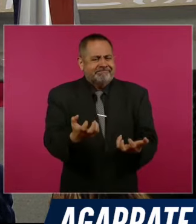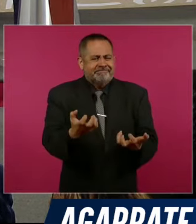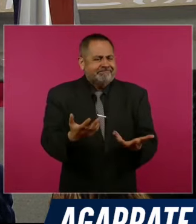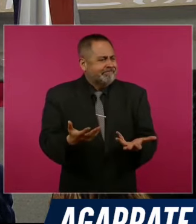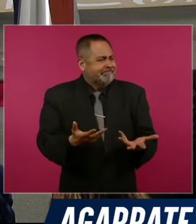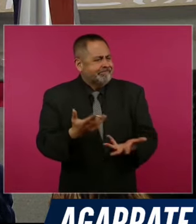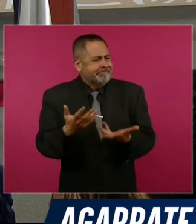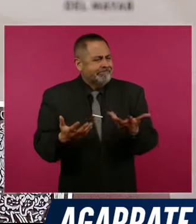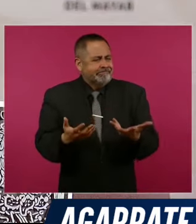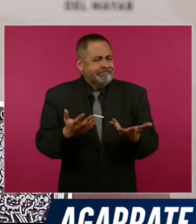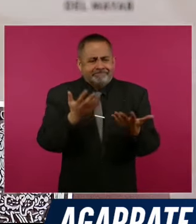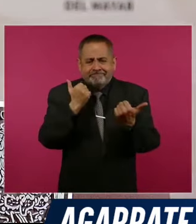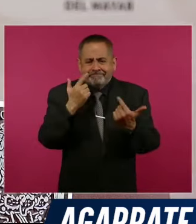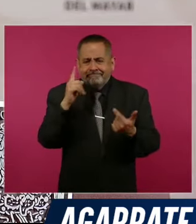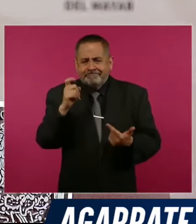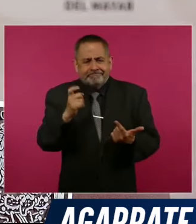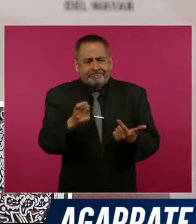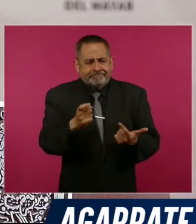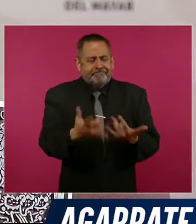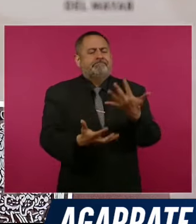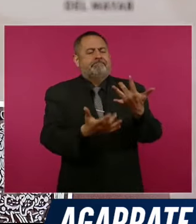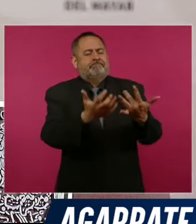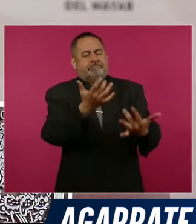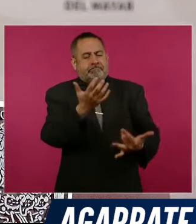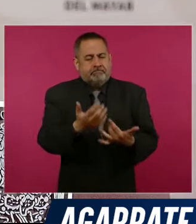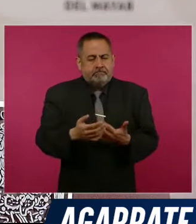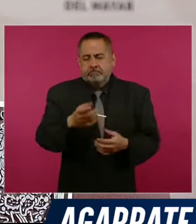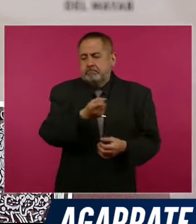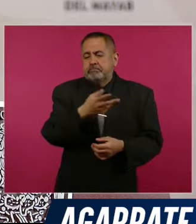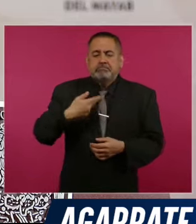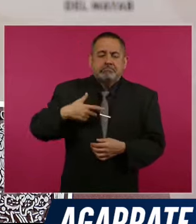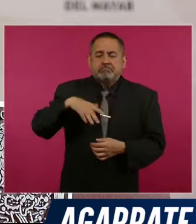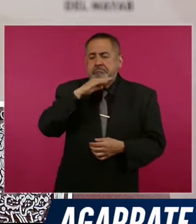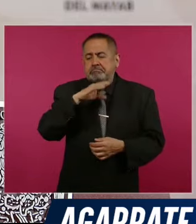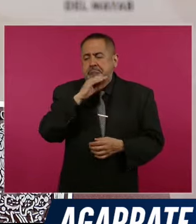y Quienes no tienen cuidado